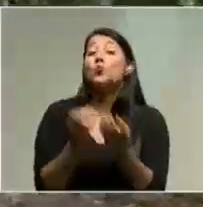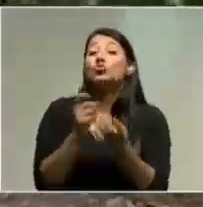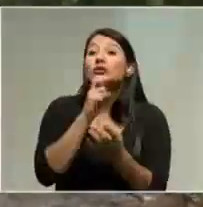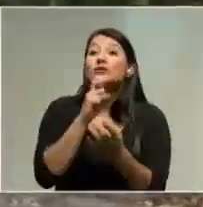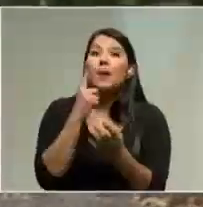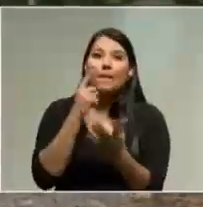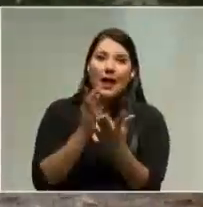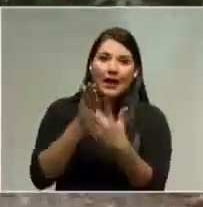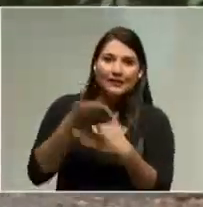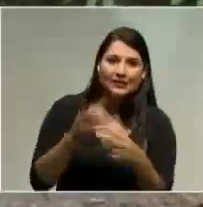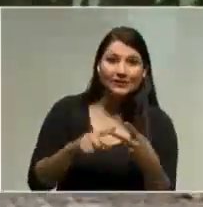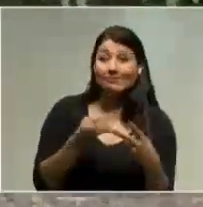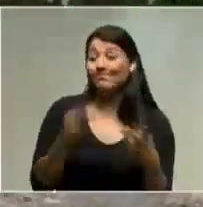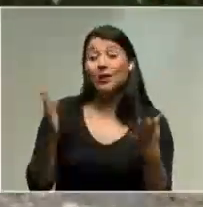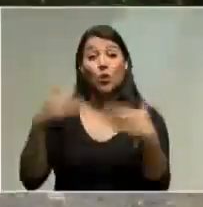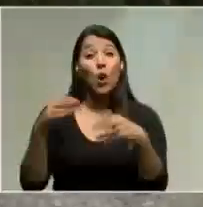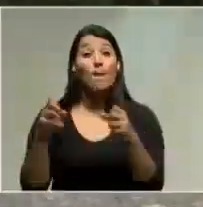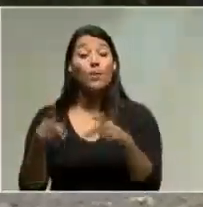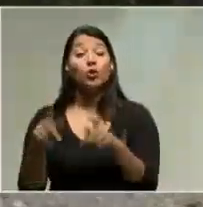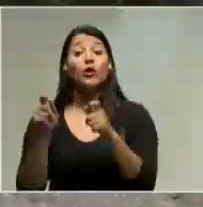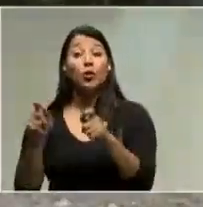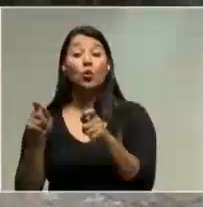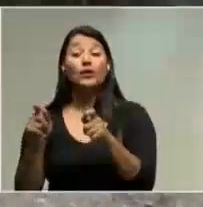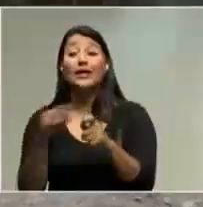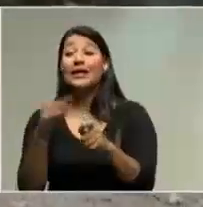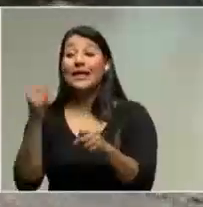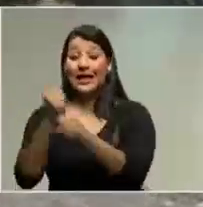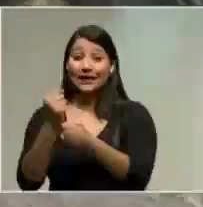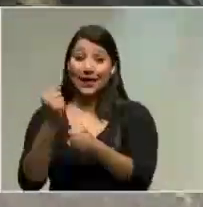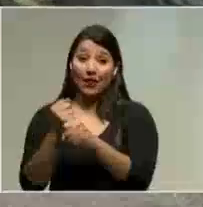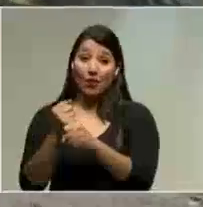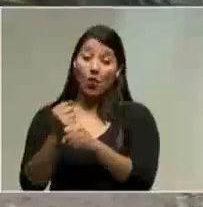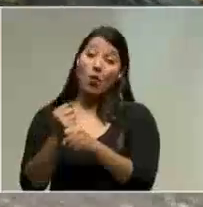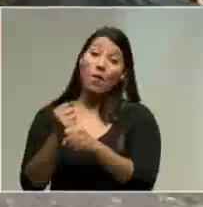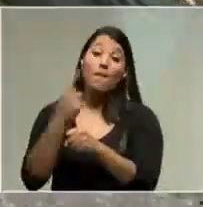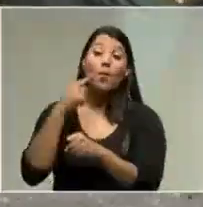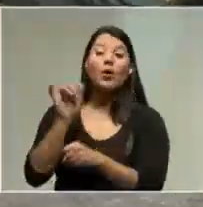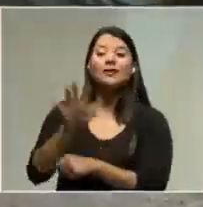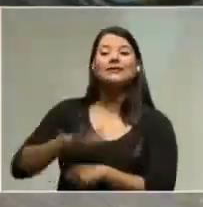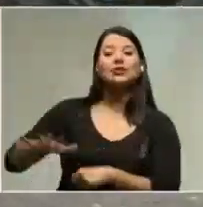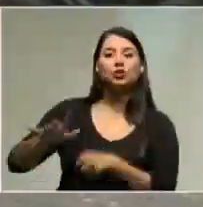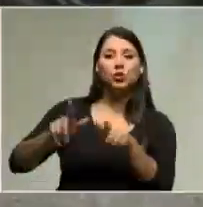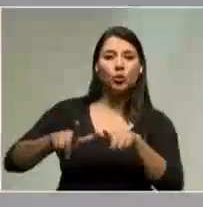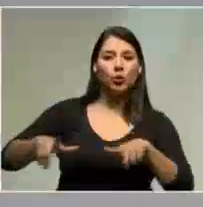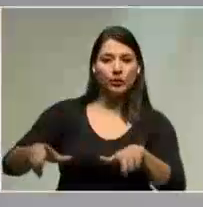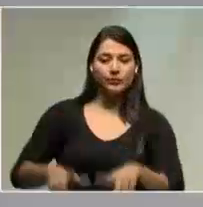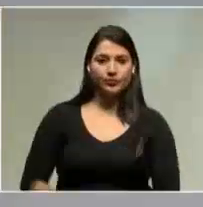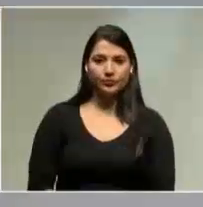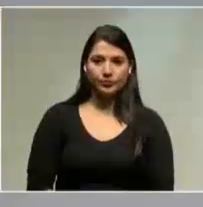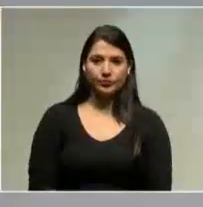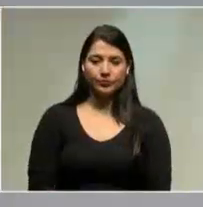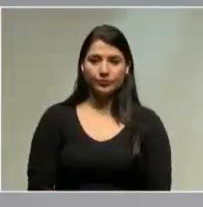y ausencia de oportunidades educativas y laborales a partir de los lugares donde se encuentran.